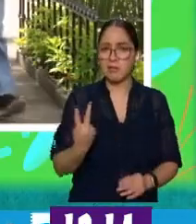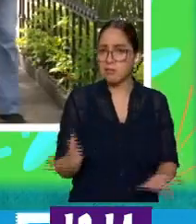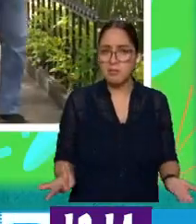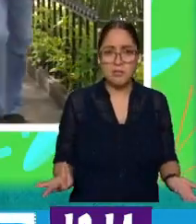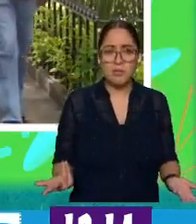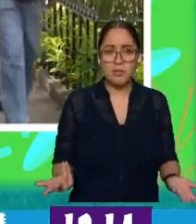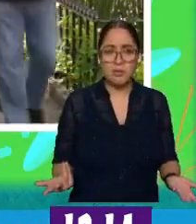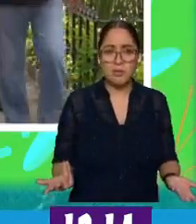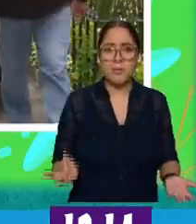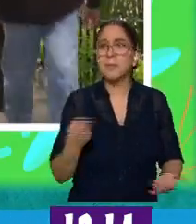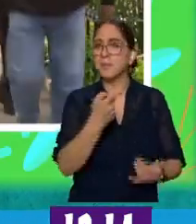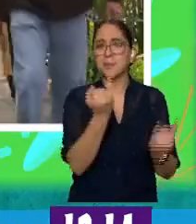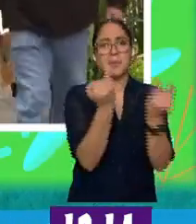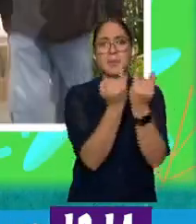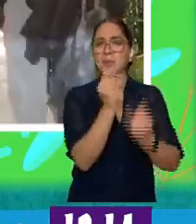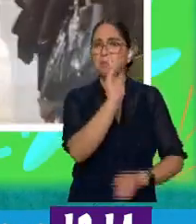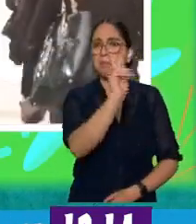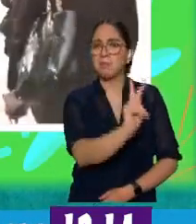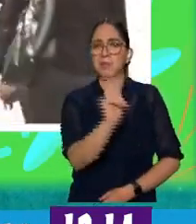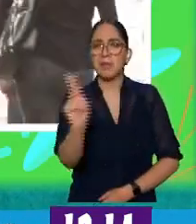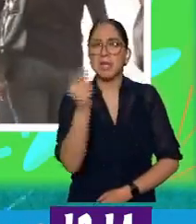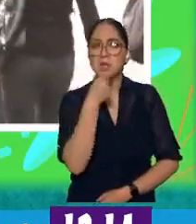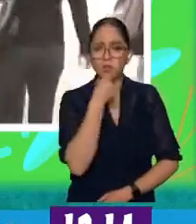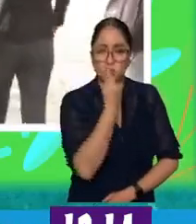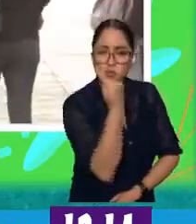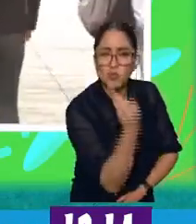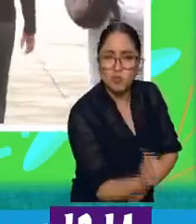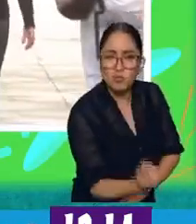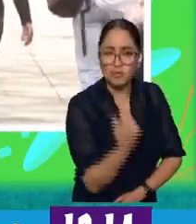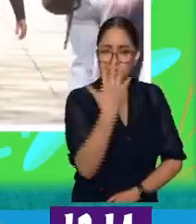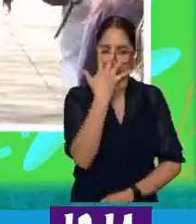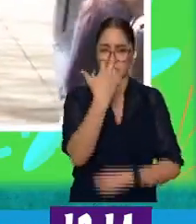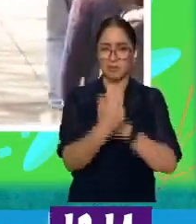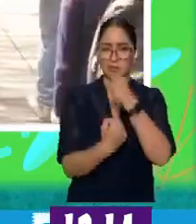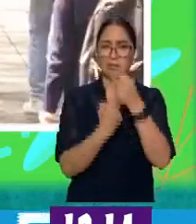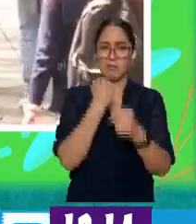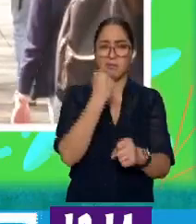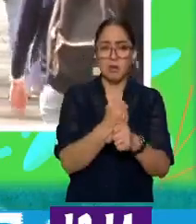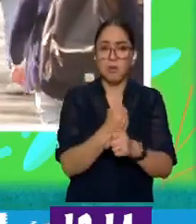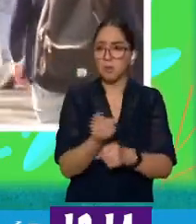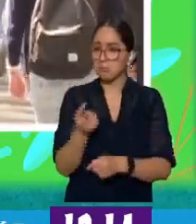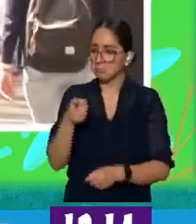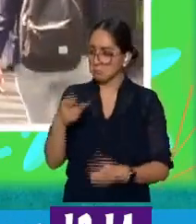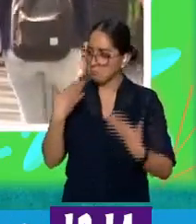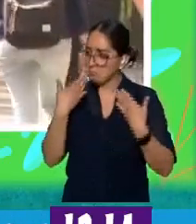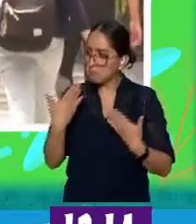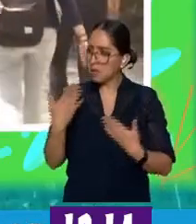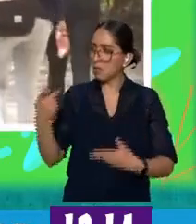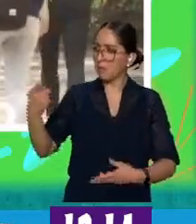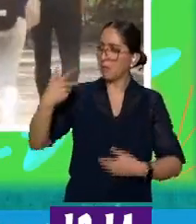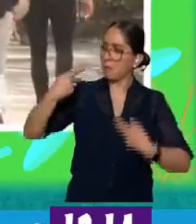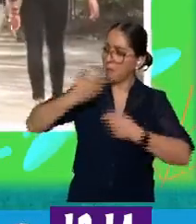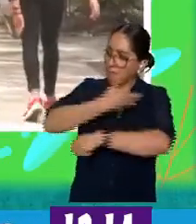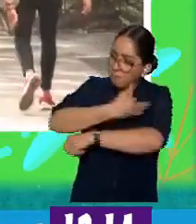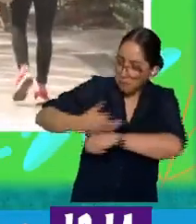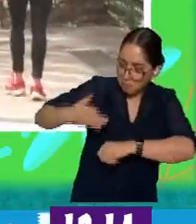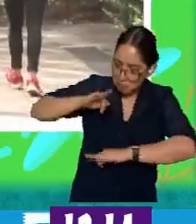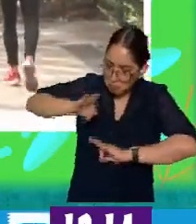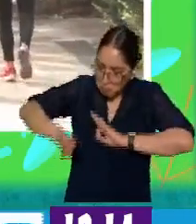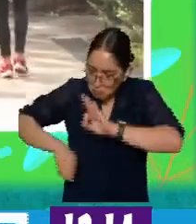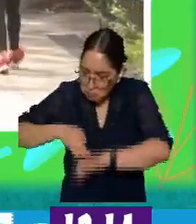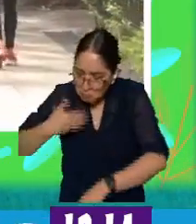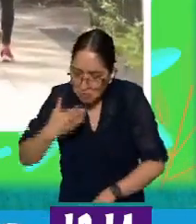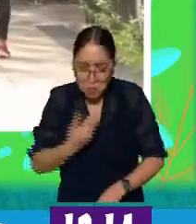lo pongo como con los niños chiquitos. Cuando un niño chiquito de 5 años está bien nutrido emocional y físicamente, tú le das un pastel